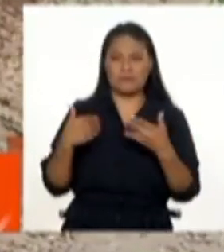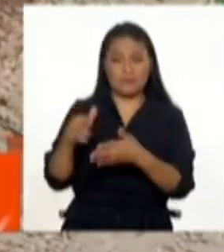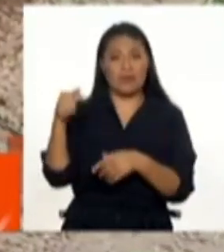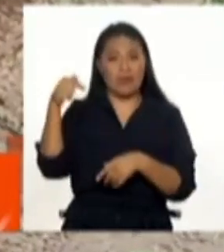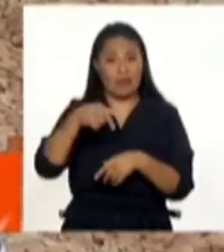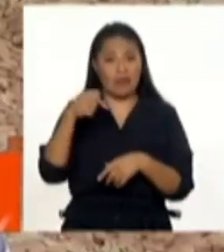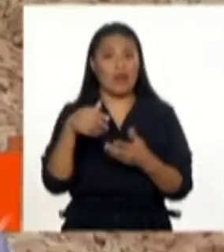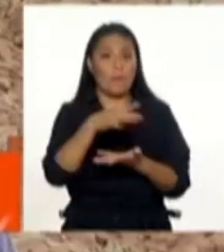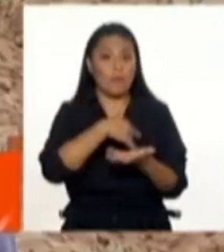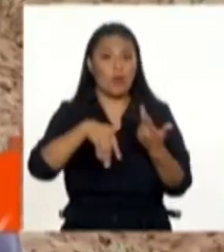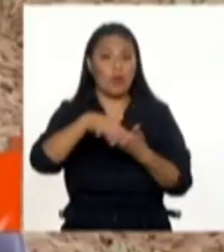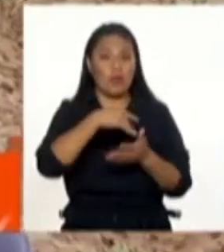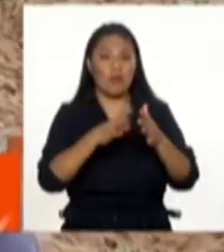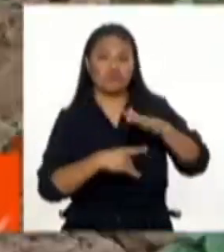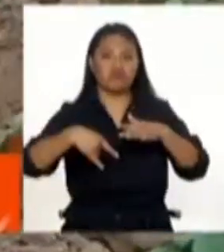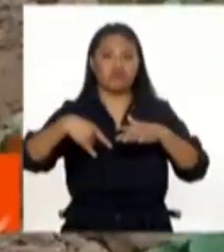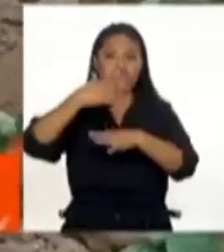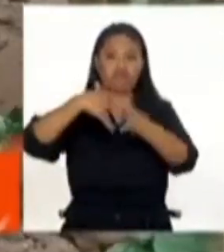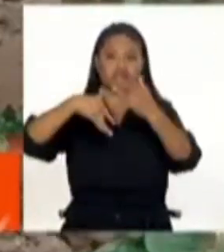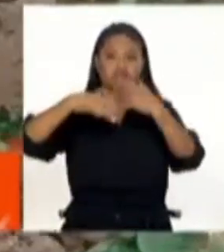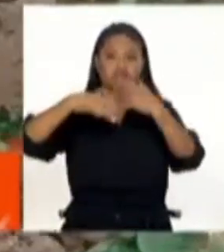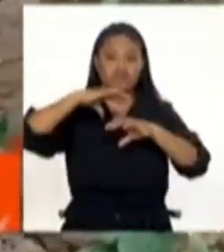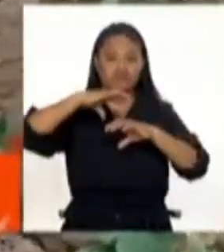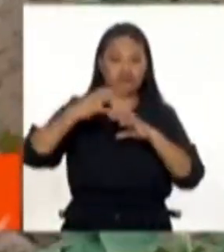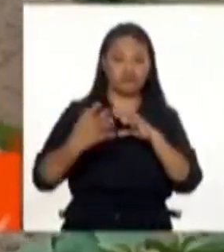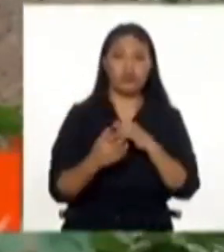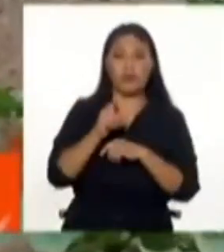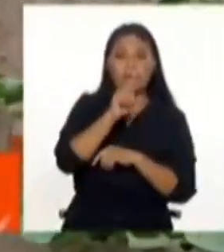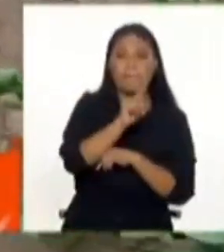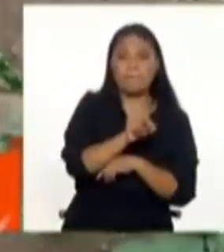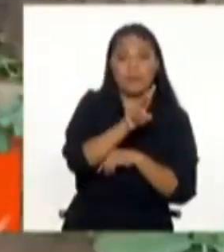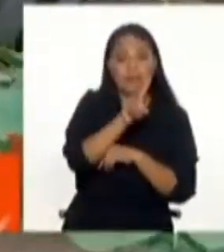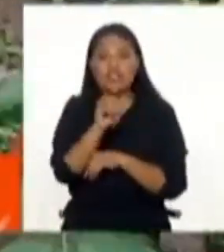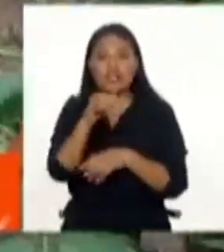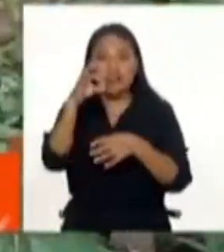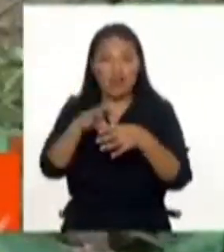consecuencia de nuestra inactividad. Es eso, 1.200 hectáreas de cultivo de papa afectadas, Romy.